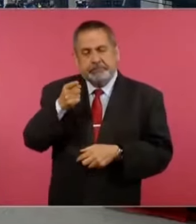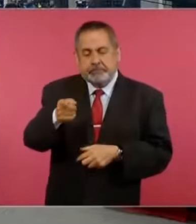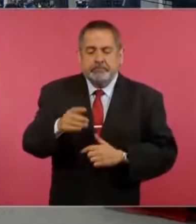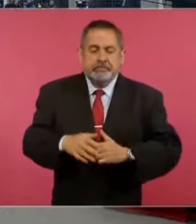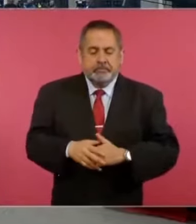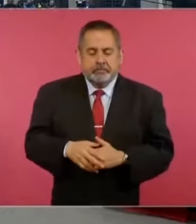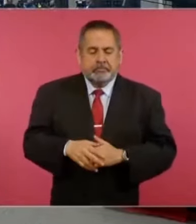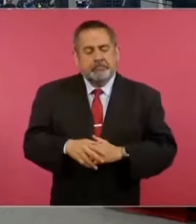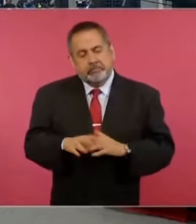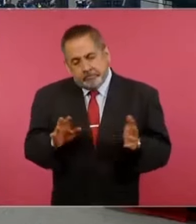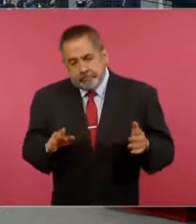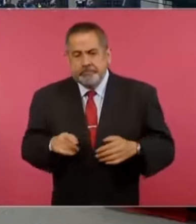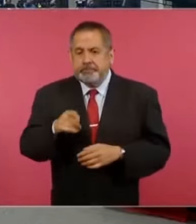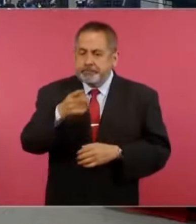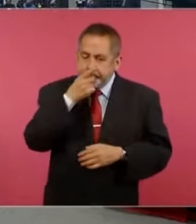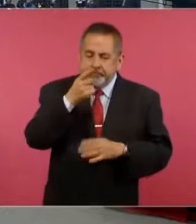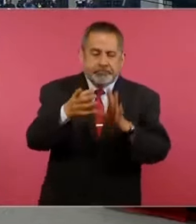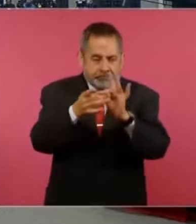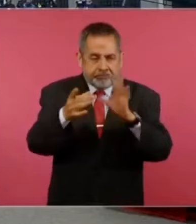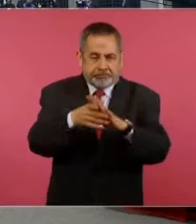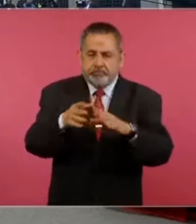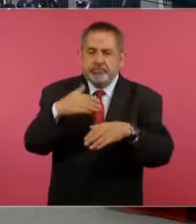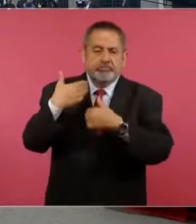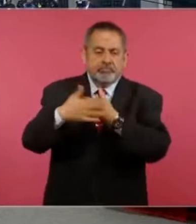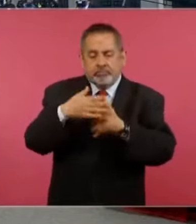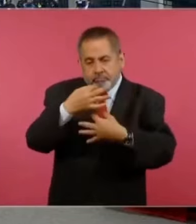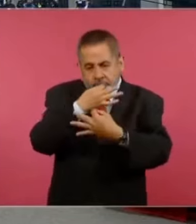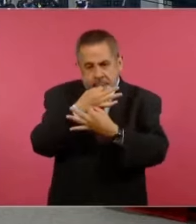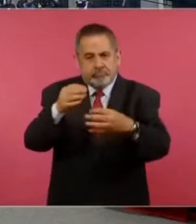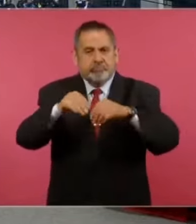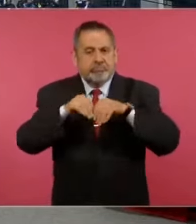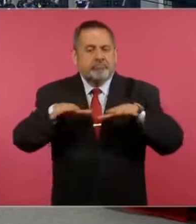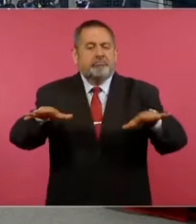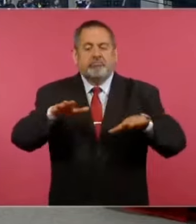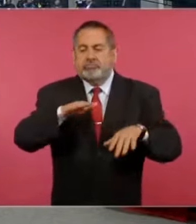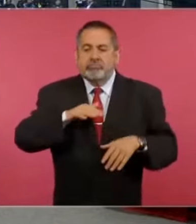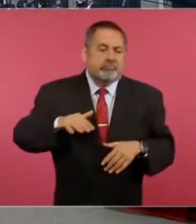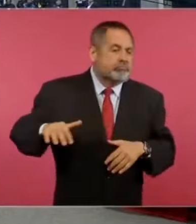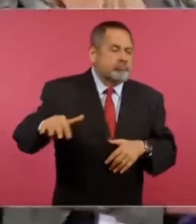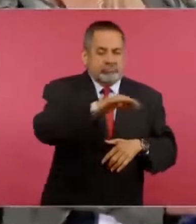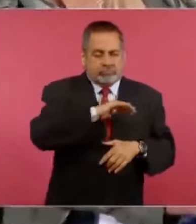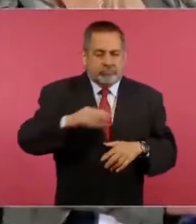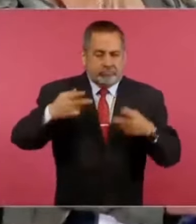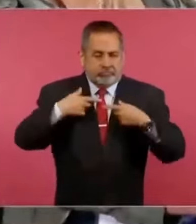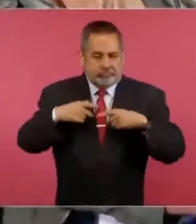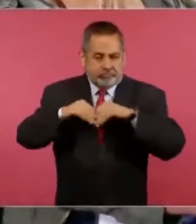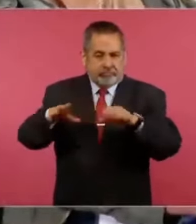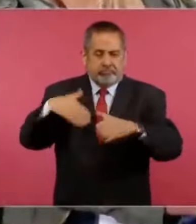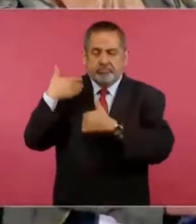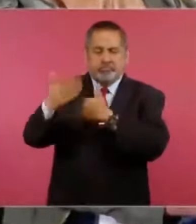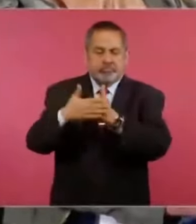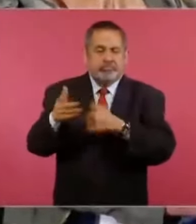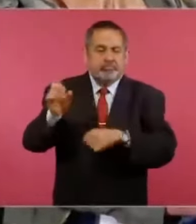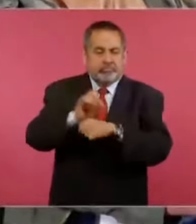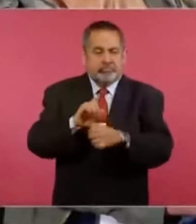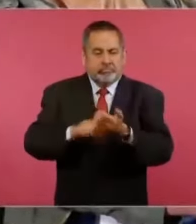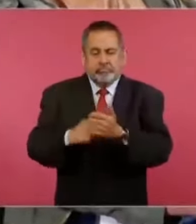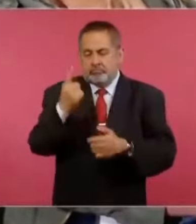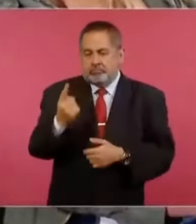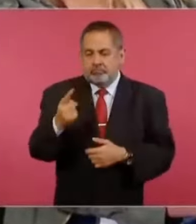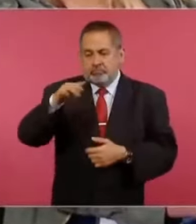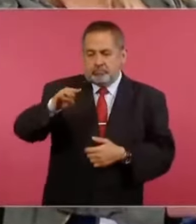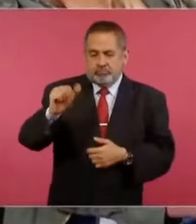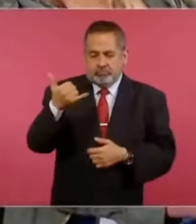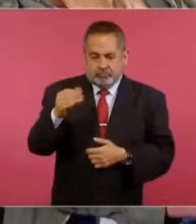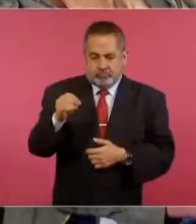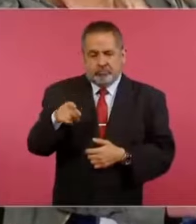bien ya dijo usted que anunciará o dará a conocer a los trabajadores esta noticia el próximo 1 de mayo,